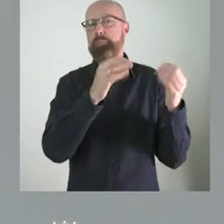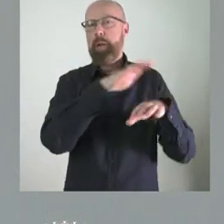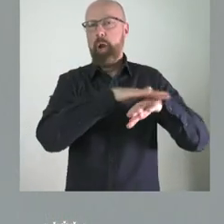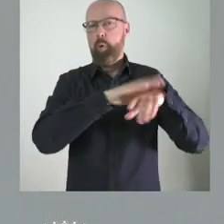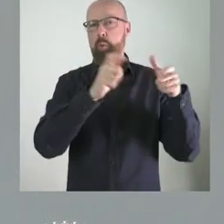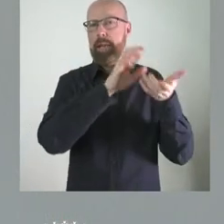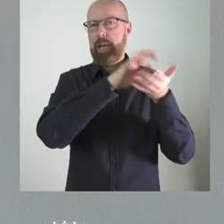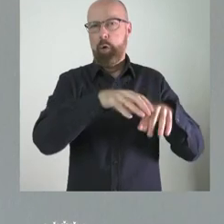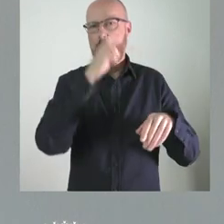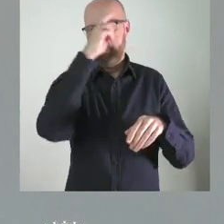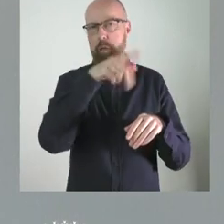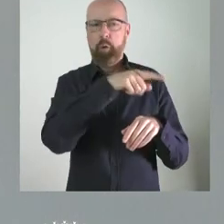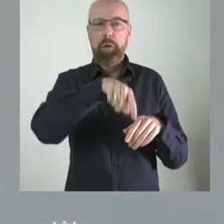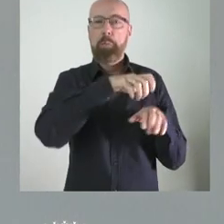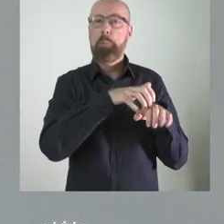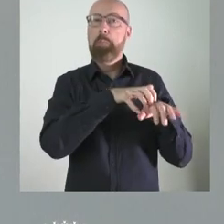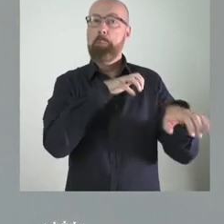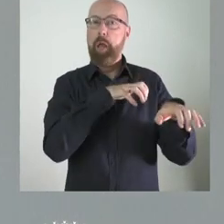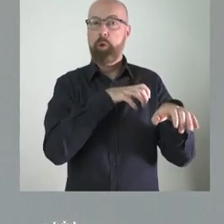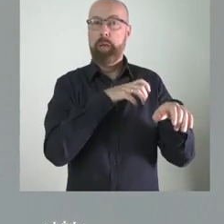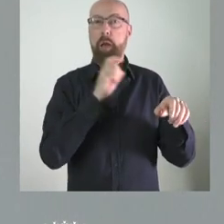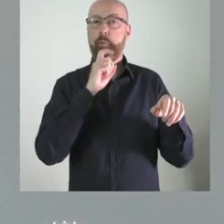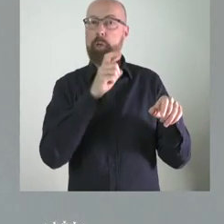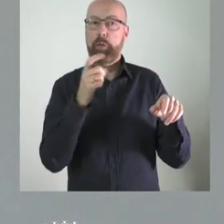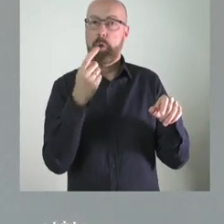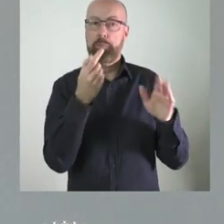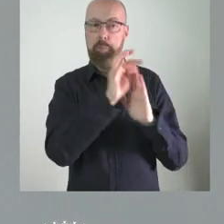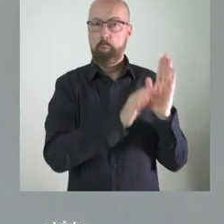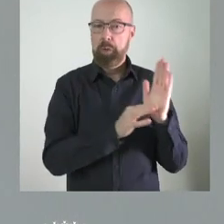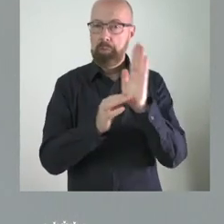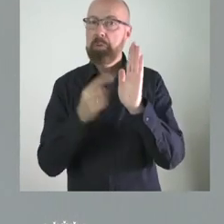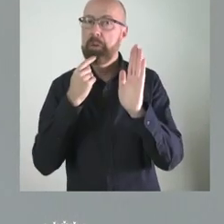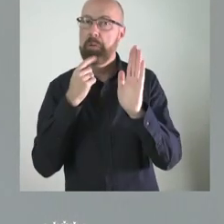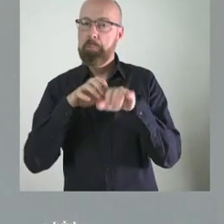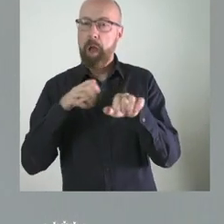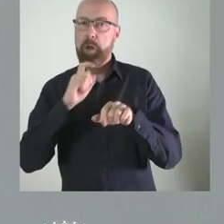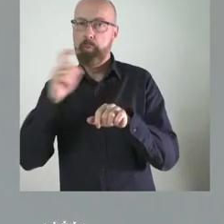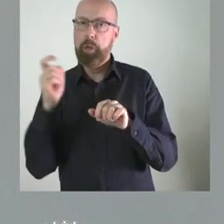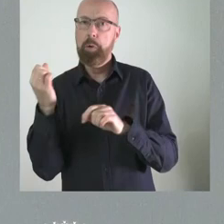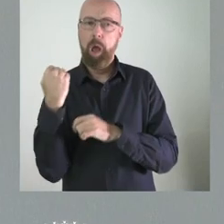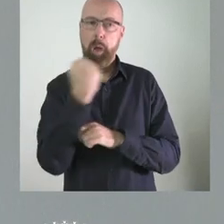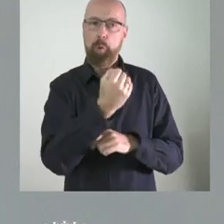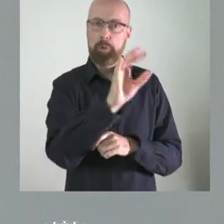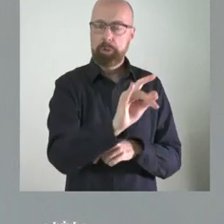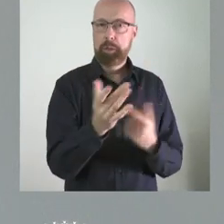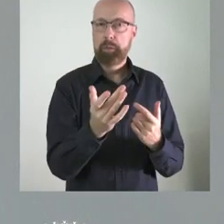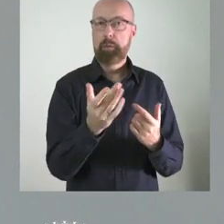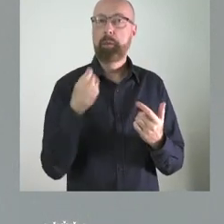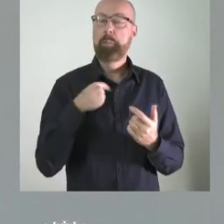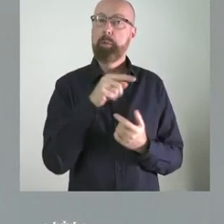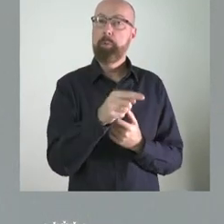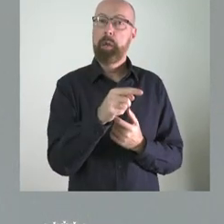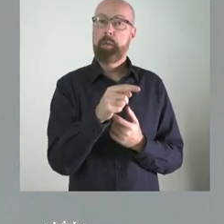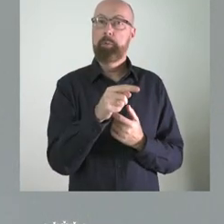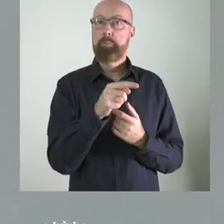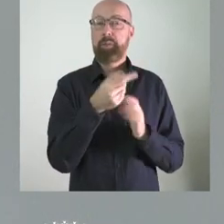por una amplísima mayoría de la fundación ese presupuesto y por otra parte formaba parte del presupuesto de la sección cortes